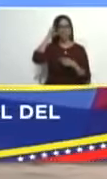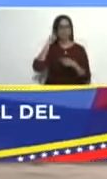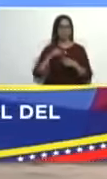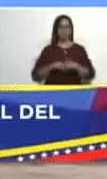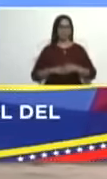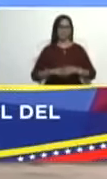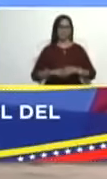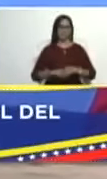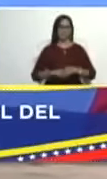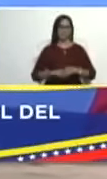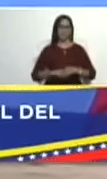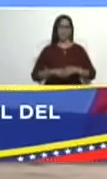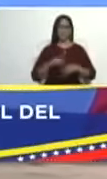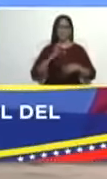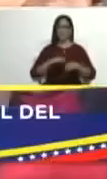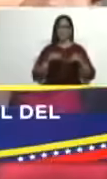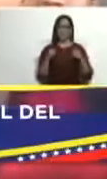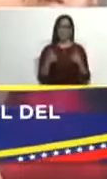Y nos iba bien.